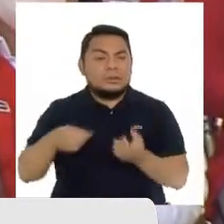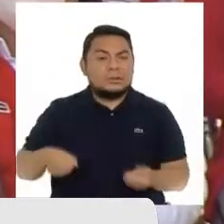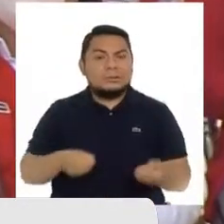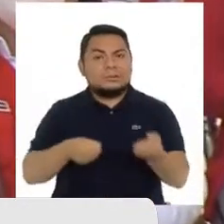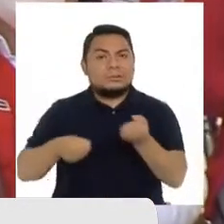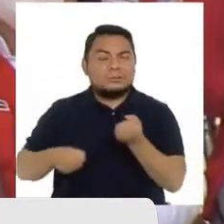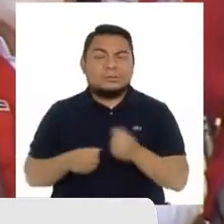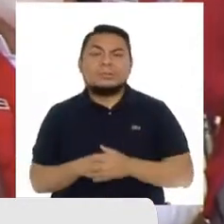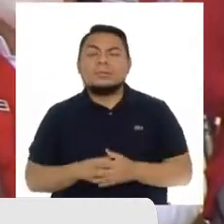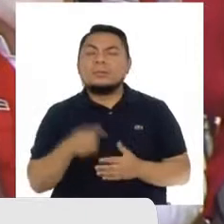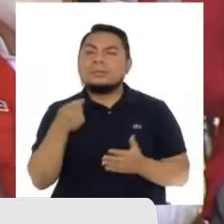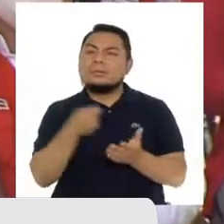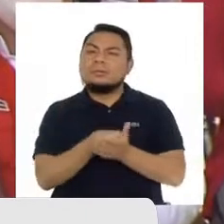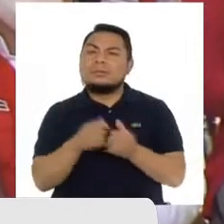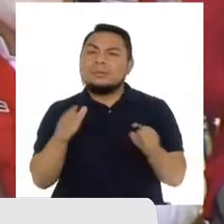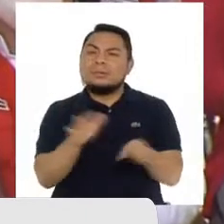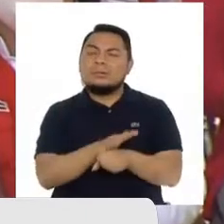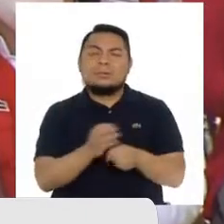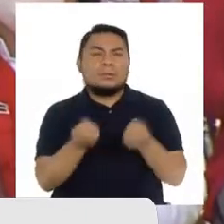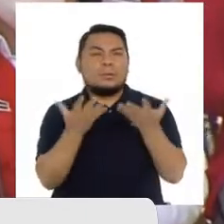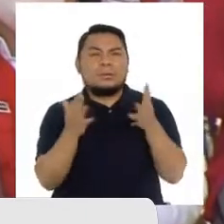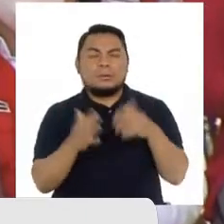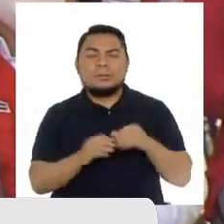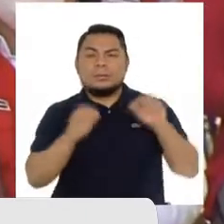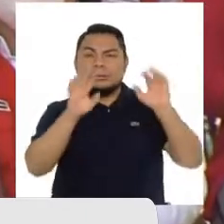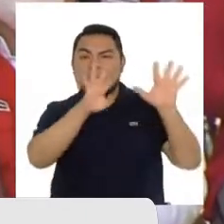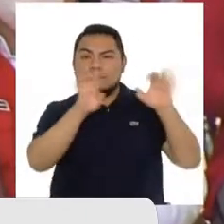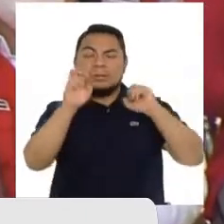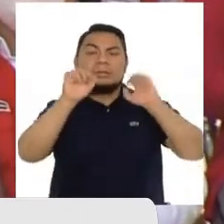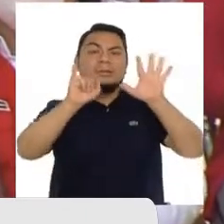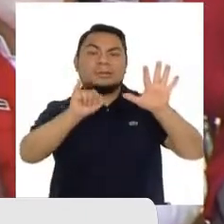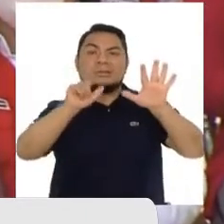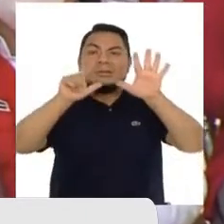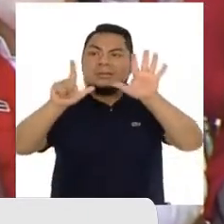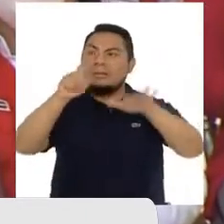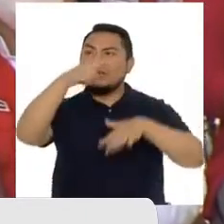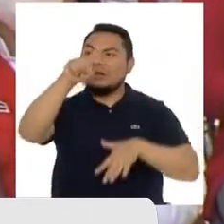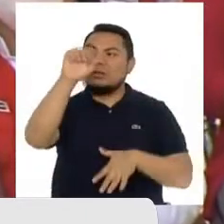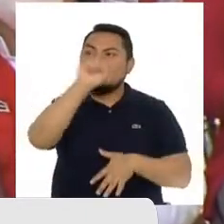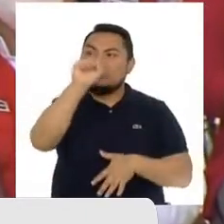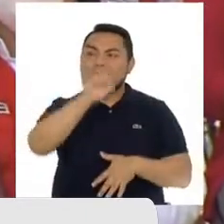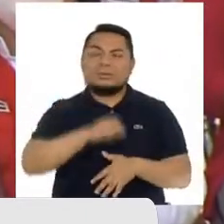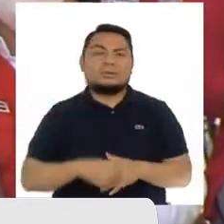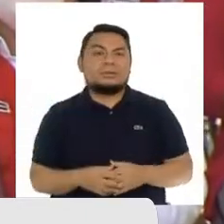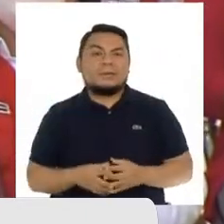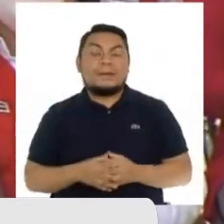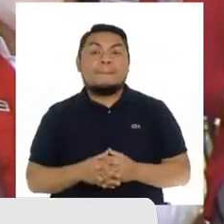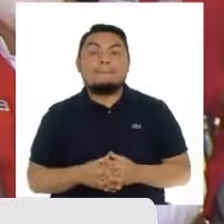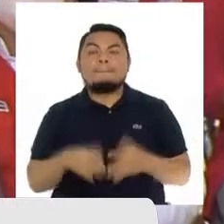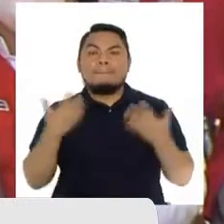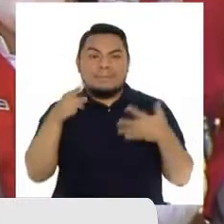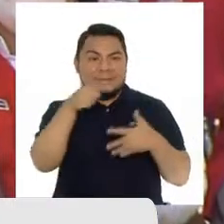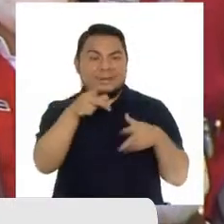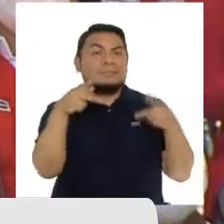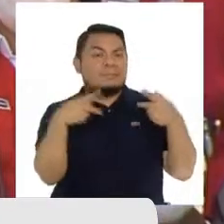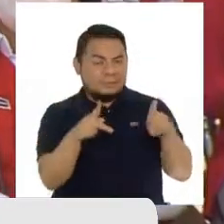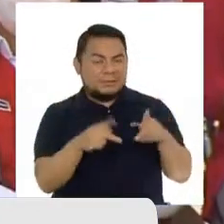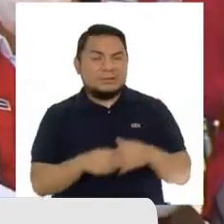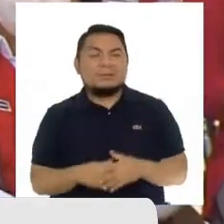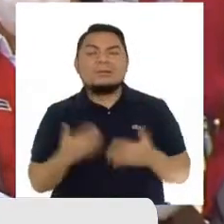por un monto total de 967 millones de soles los que han permitido